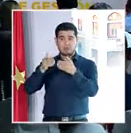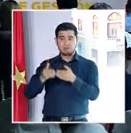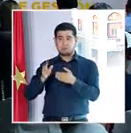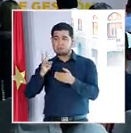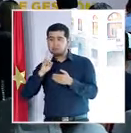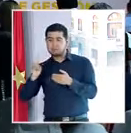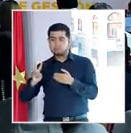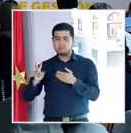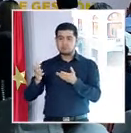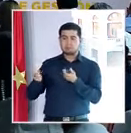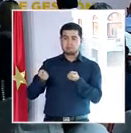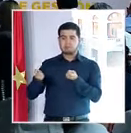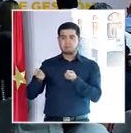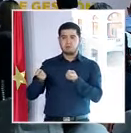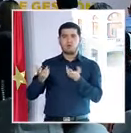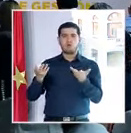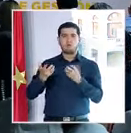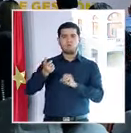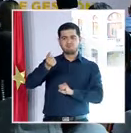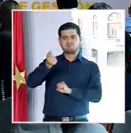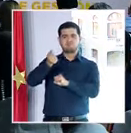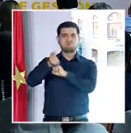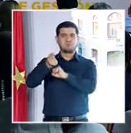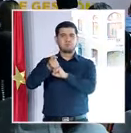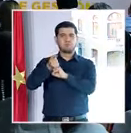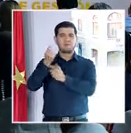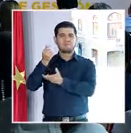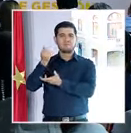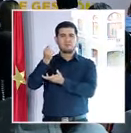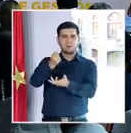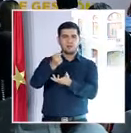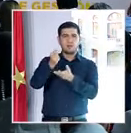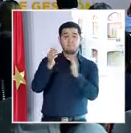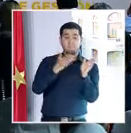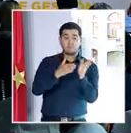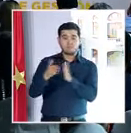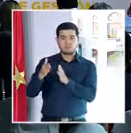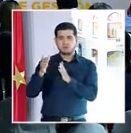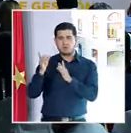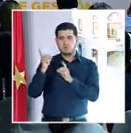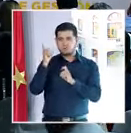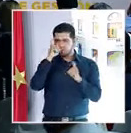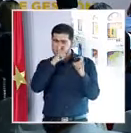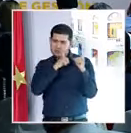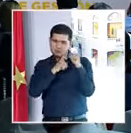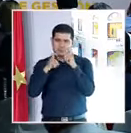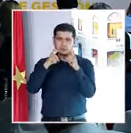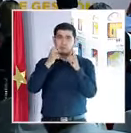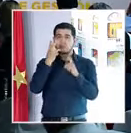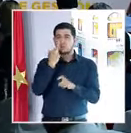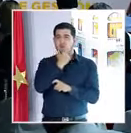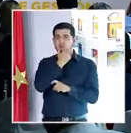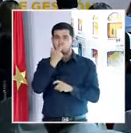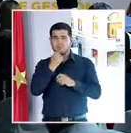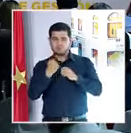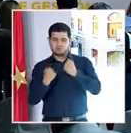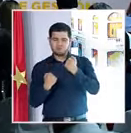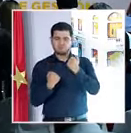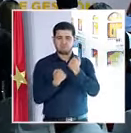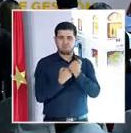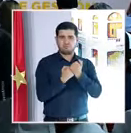de la hacienda departamental, los procesos de planeación y el compromiso con el fortalecimiento